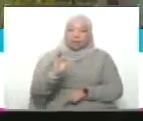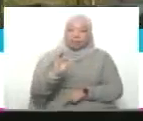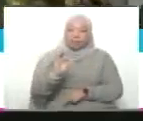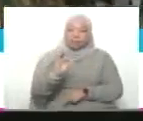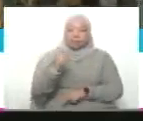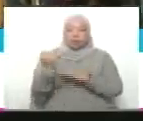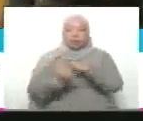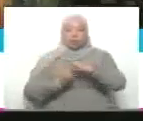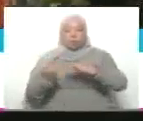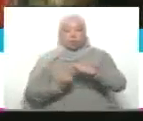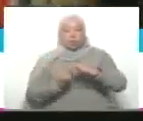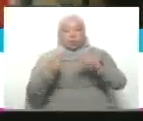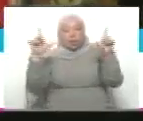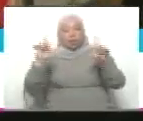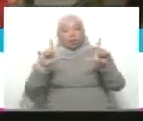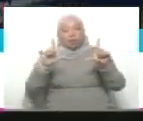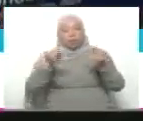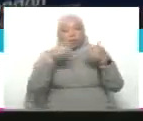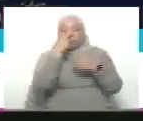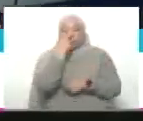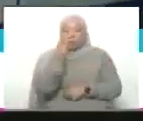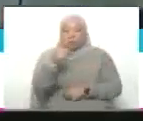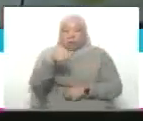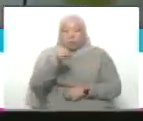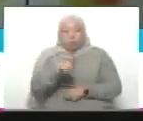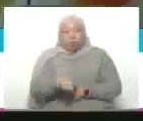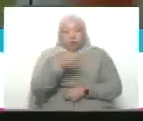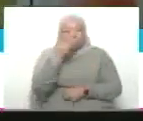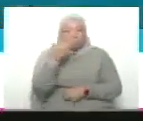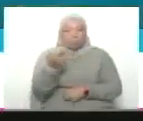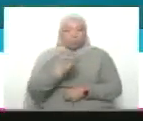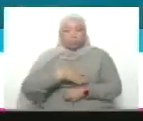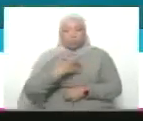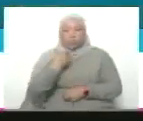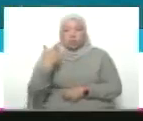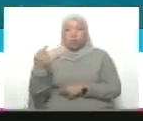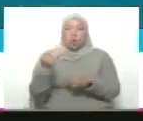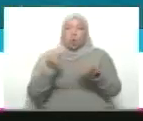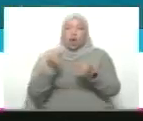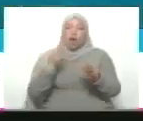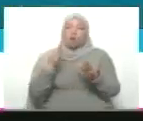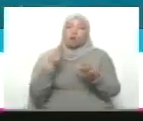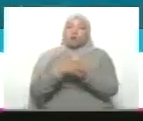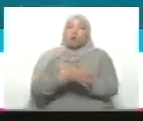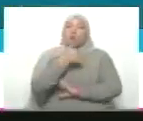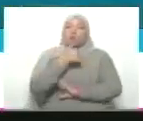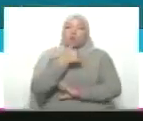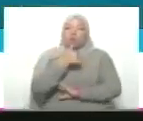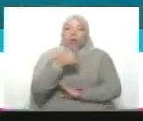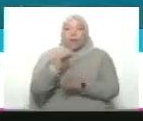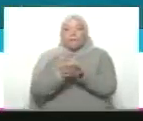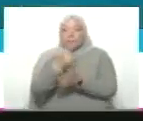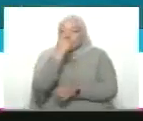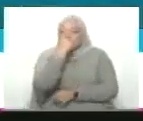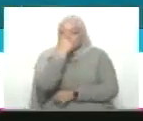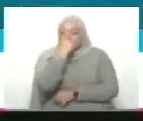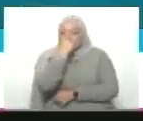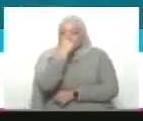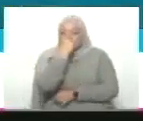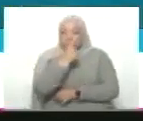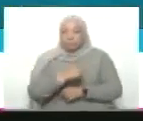de las Artes de la Imagen y el Espacio. ¿A quién tenemos invitado, Ernesto? ¿A quién pudiéramos conversar? Ahí veo de Nepal.